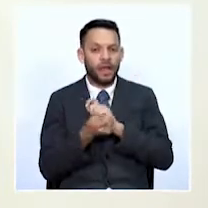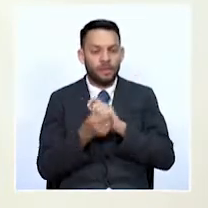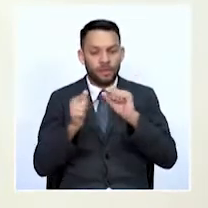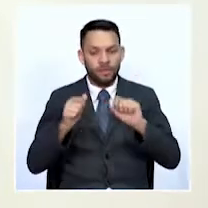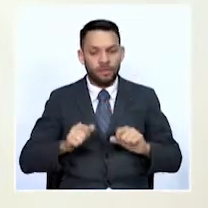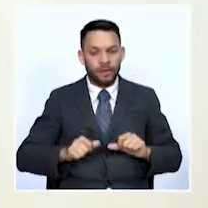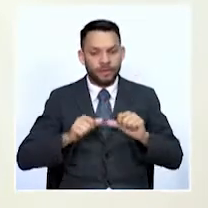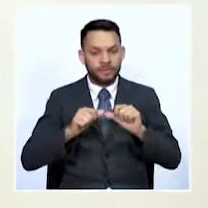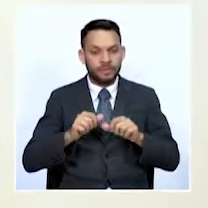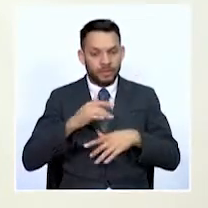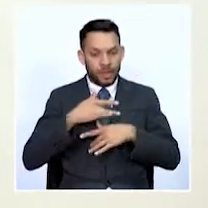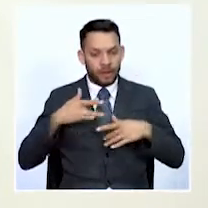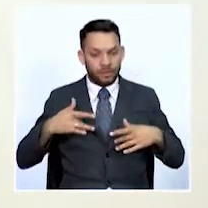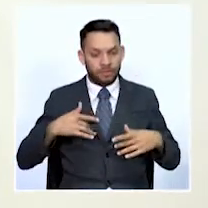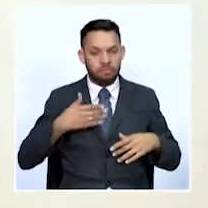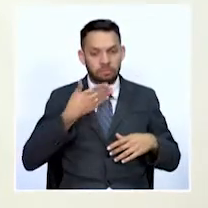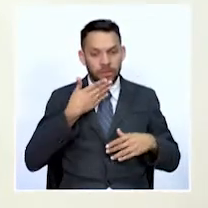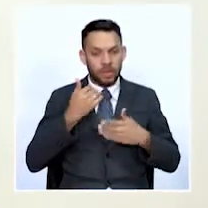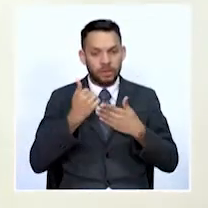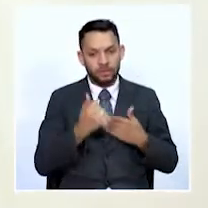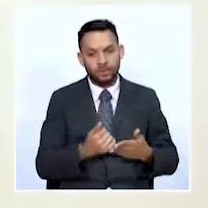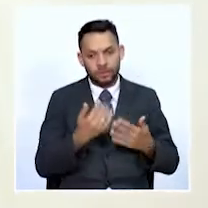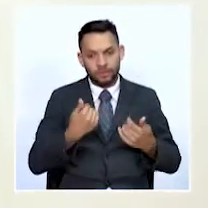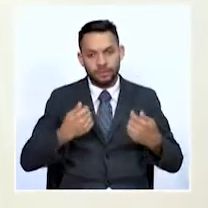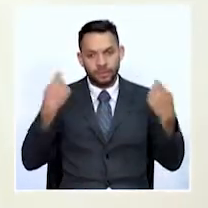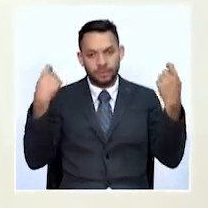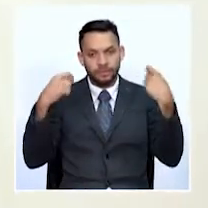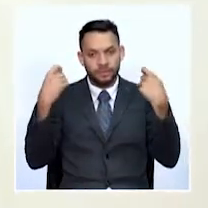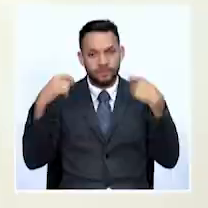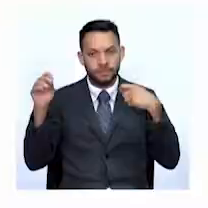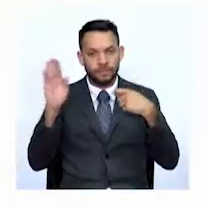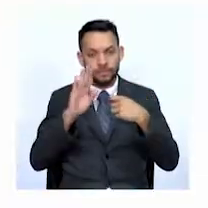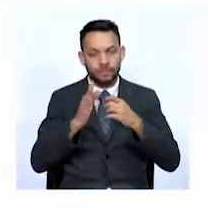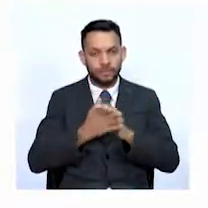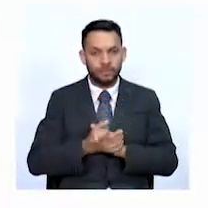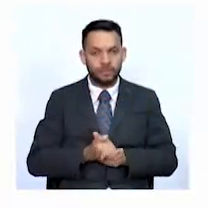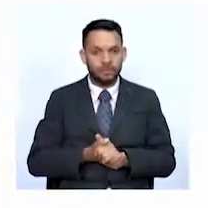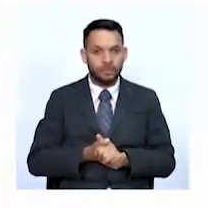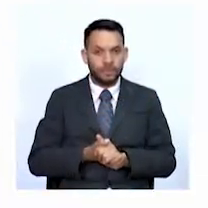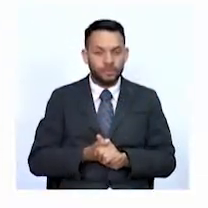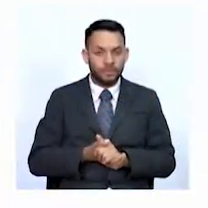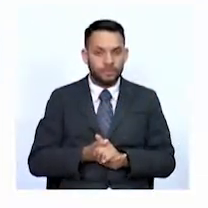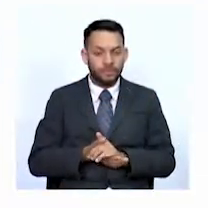darle un stop a este proceso. Ya regresamos.